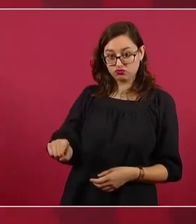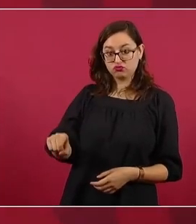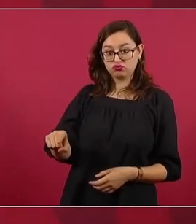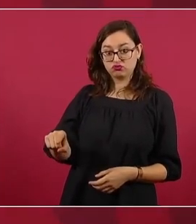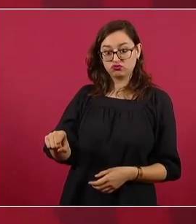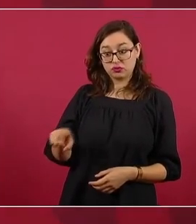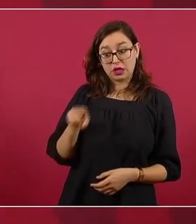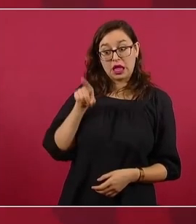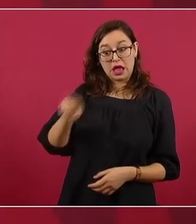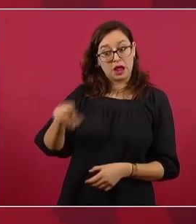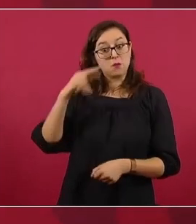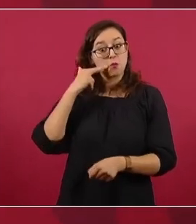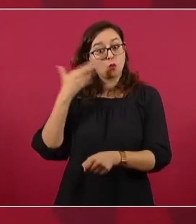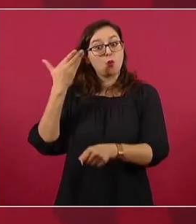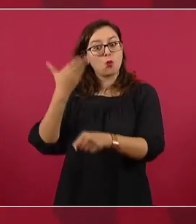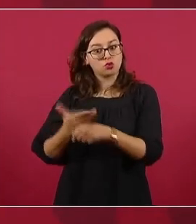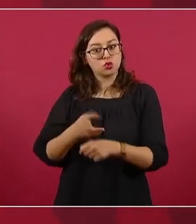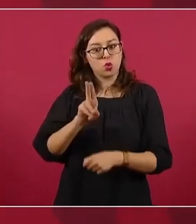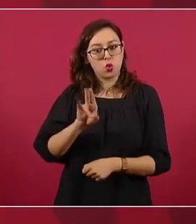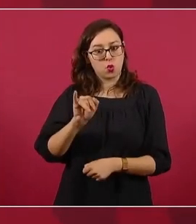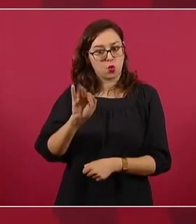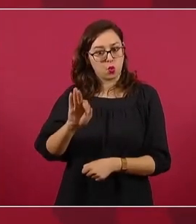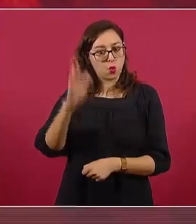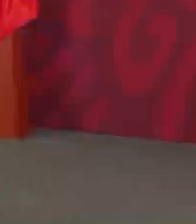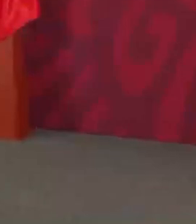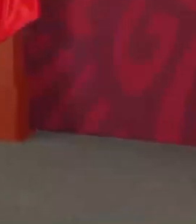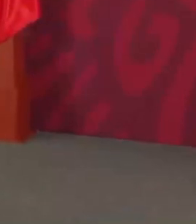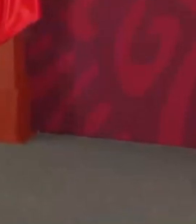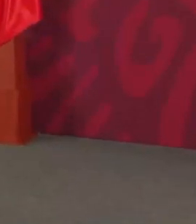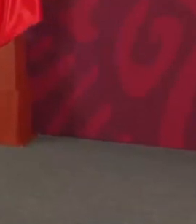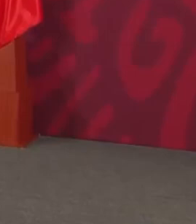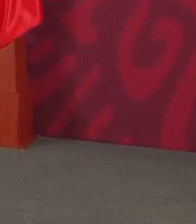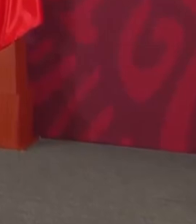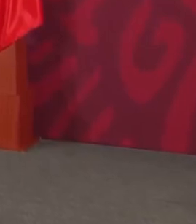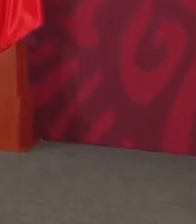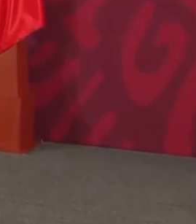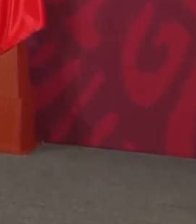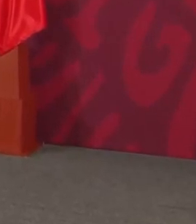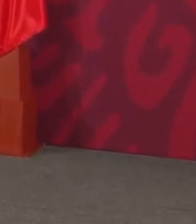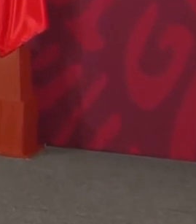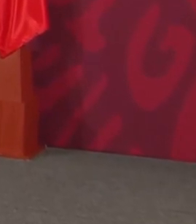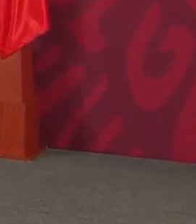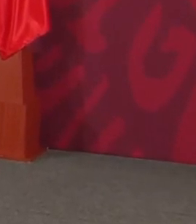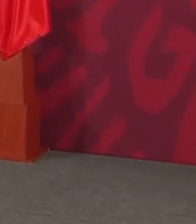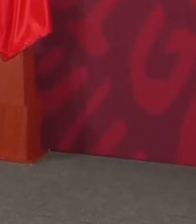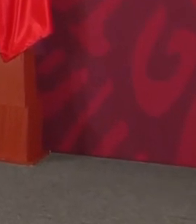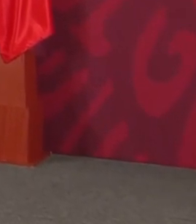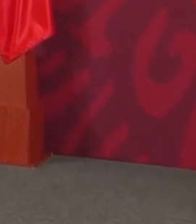como titular de la Unidad de Inteligencia Financiera es que